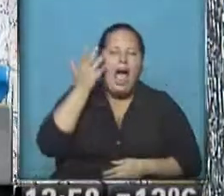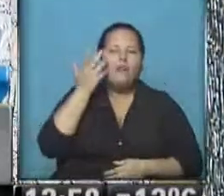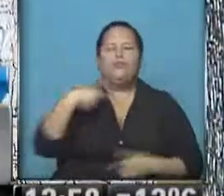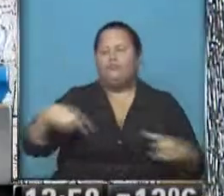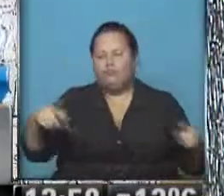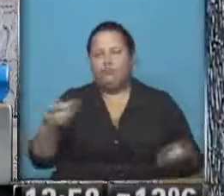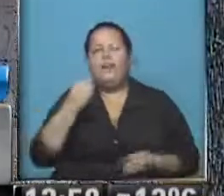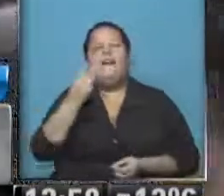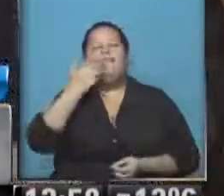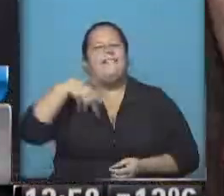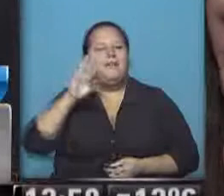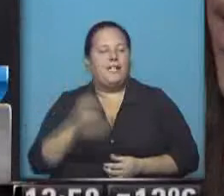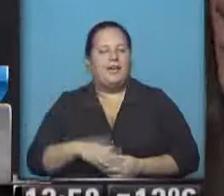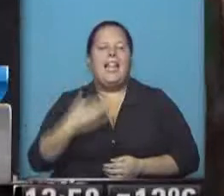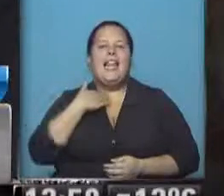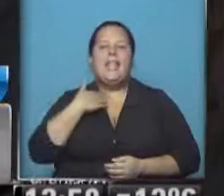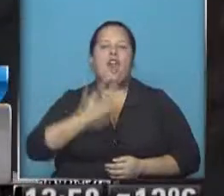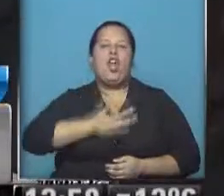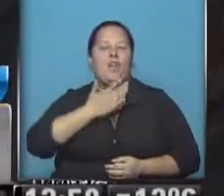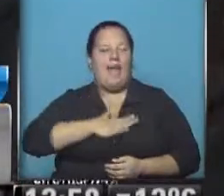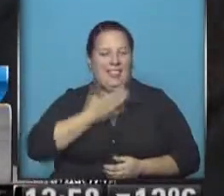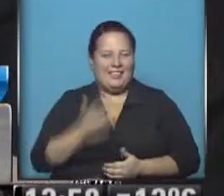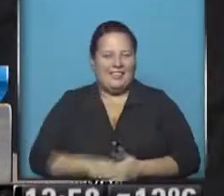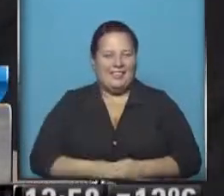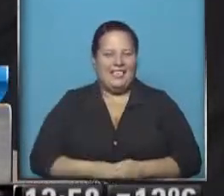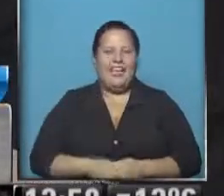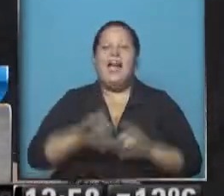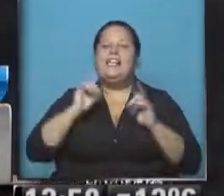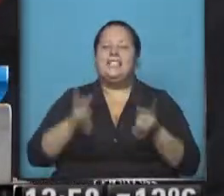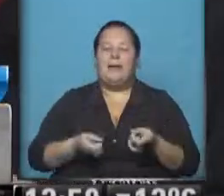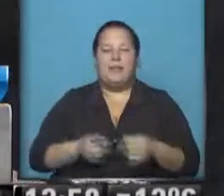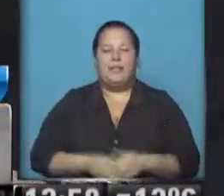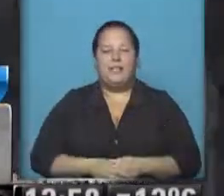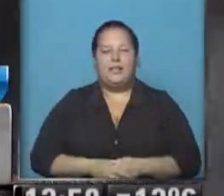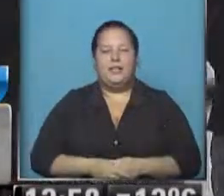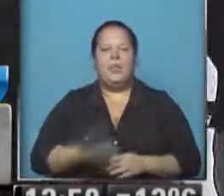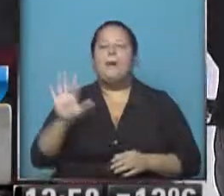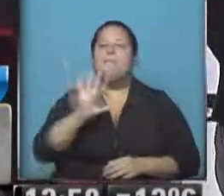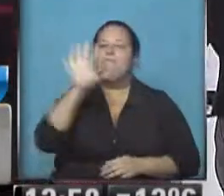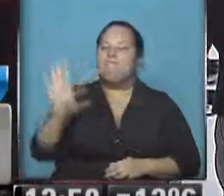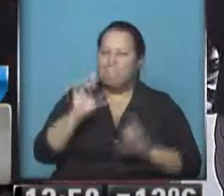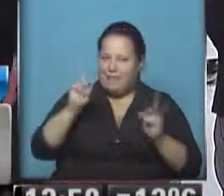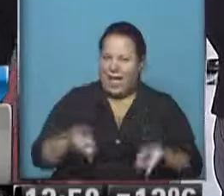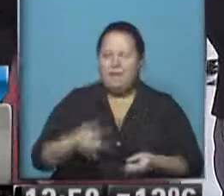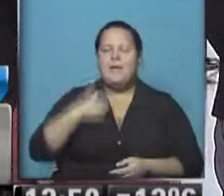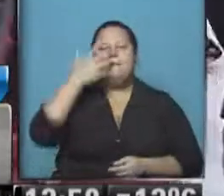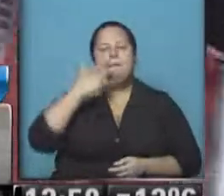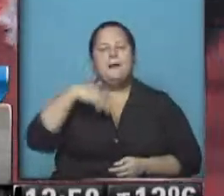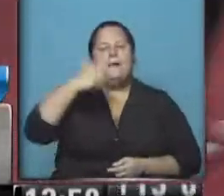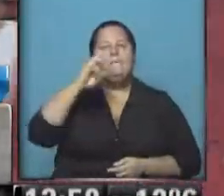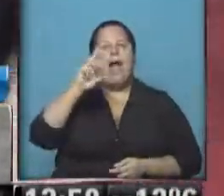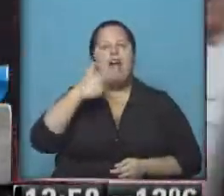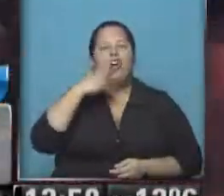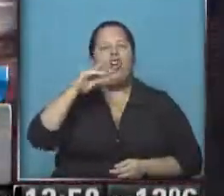que lo que más te gusta en libros románticos y también de ministerios y me gusta marcos de